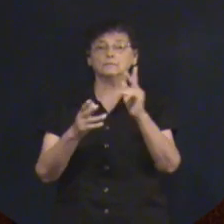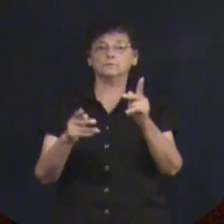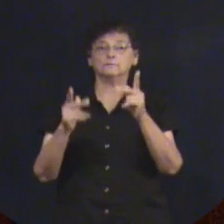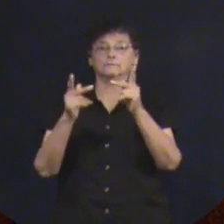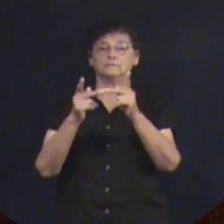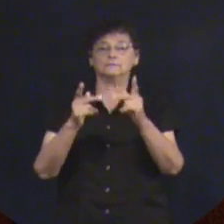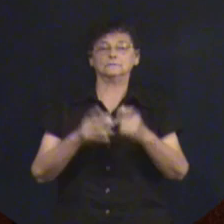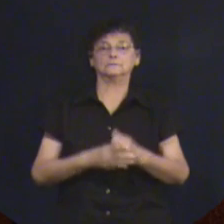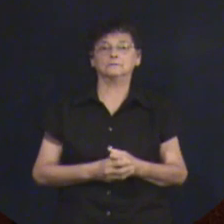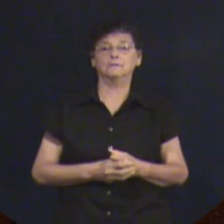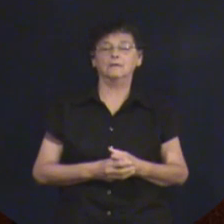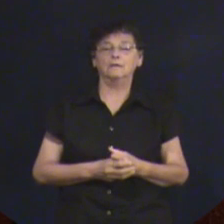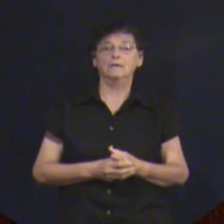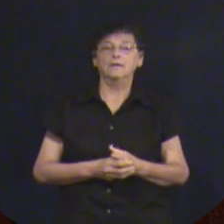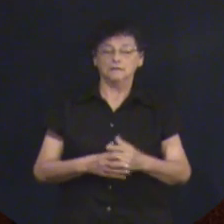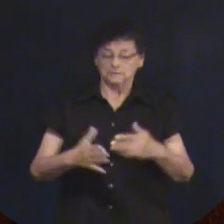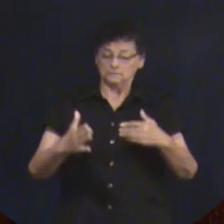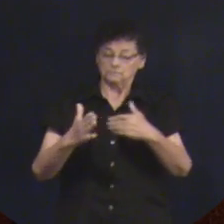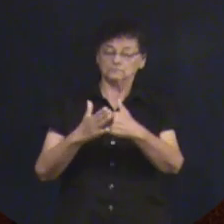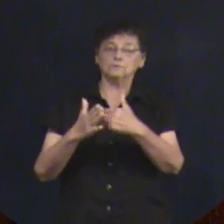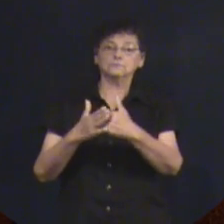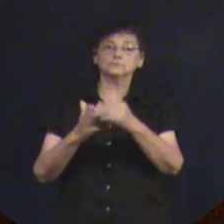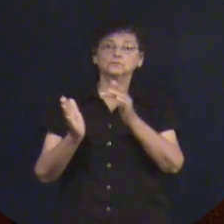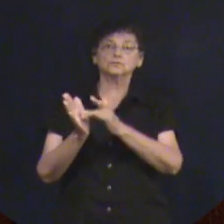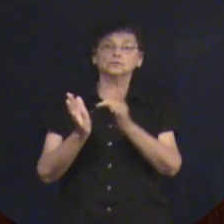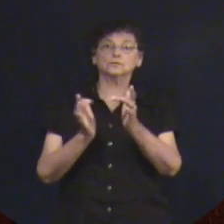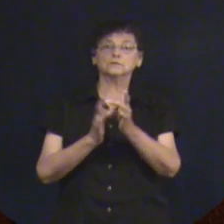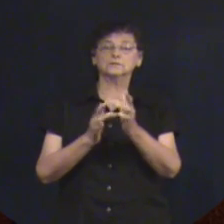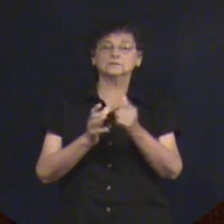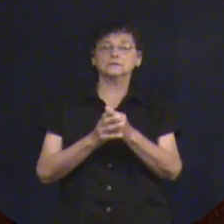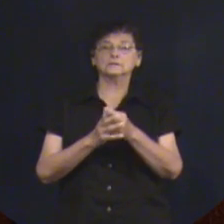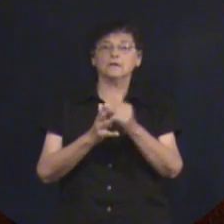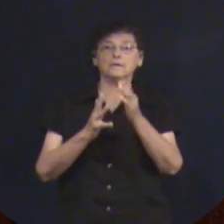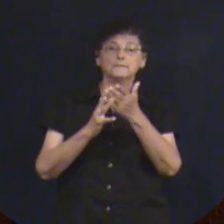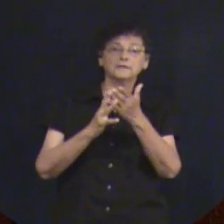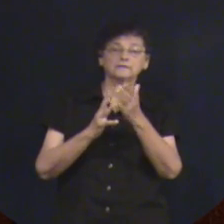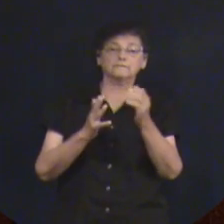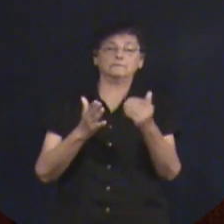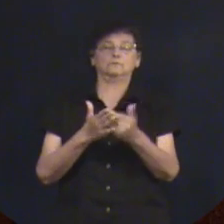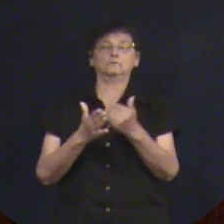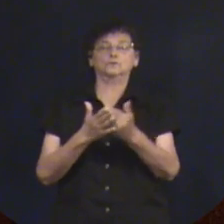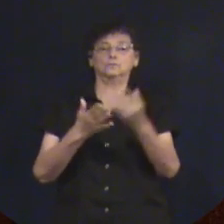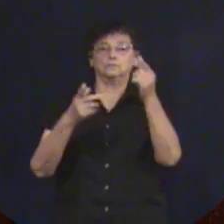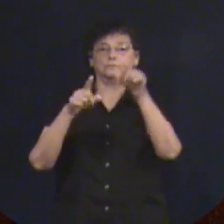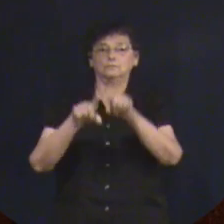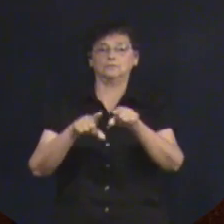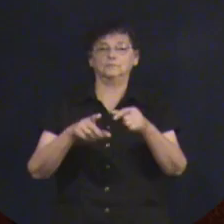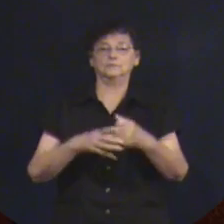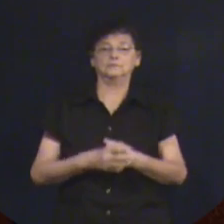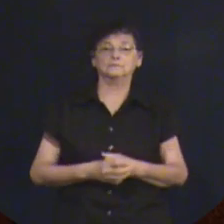perfección. Se han acercado a Jesús, el mediador de la nueva alianza.